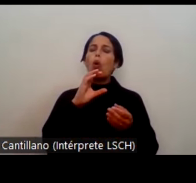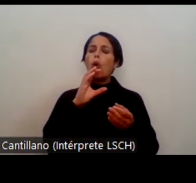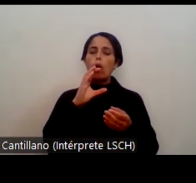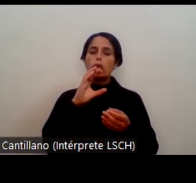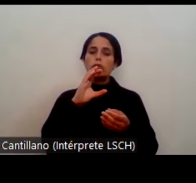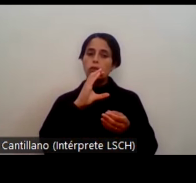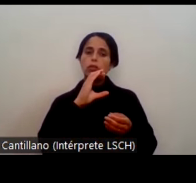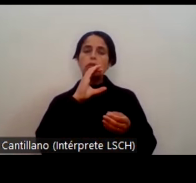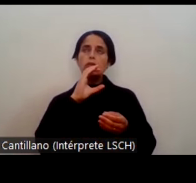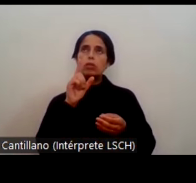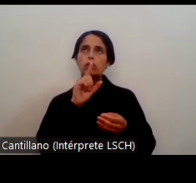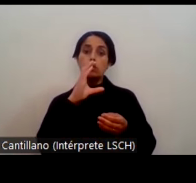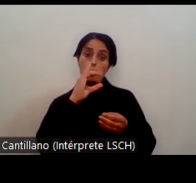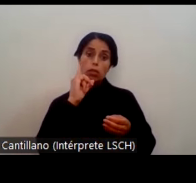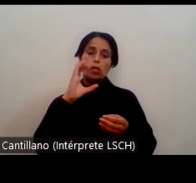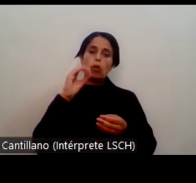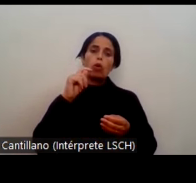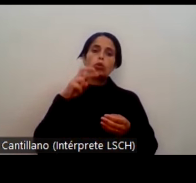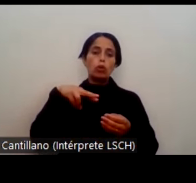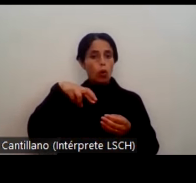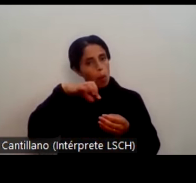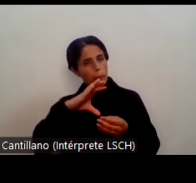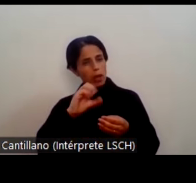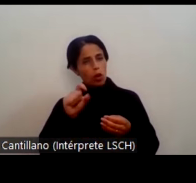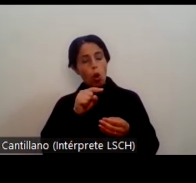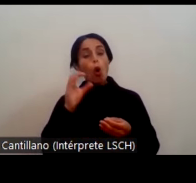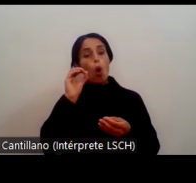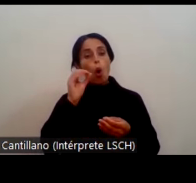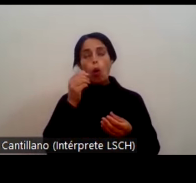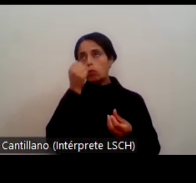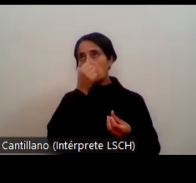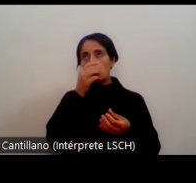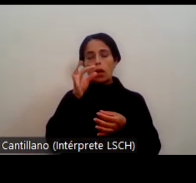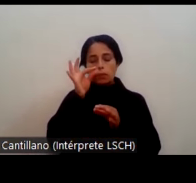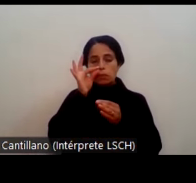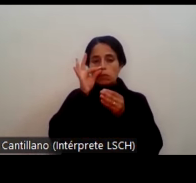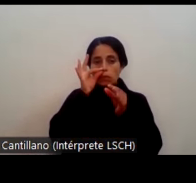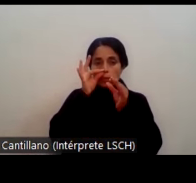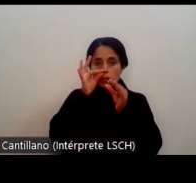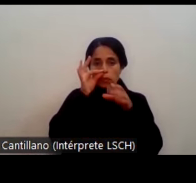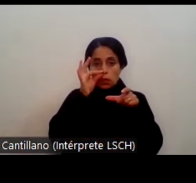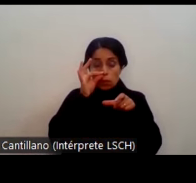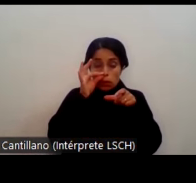psicotrópico, con sustancia psicotrópica, o inhalando, como sería en este caso, lo que